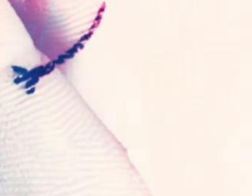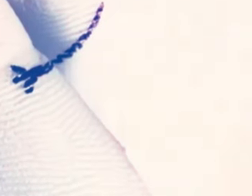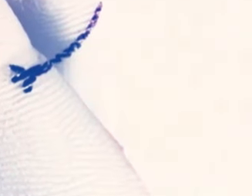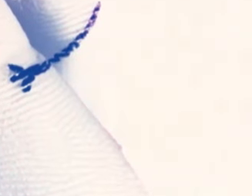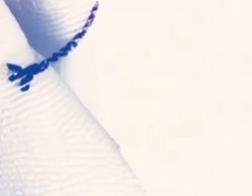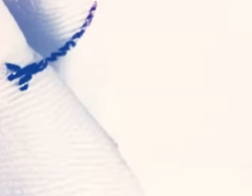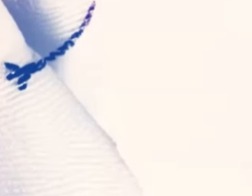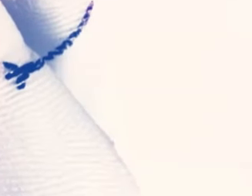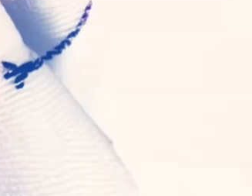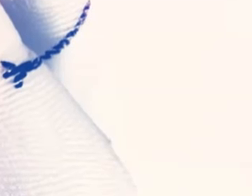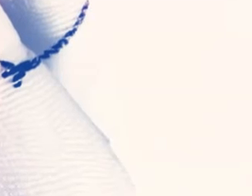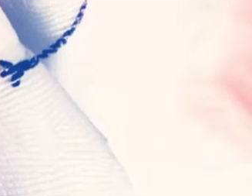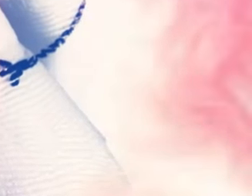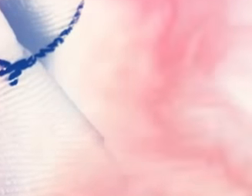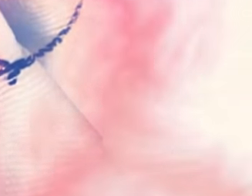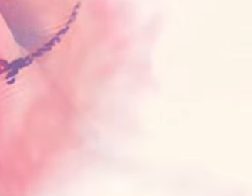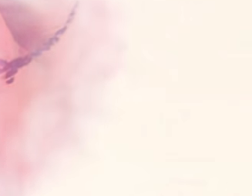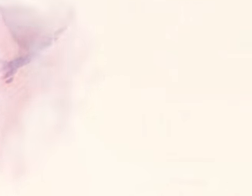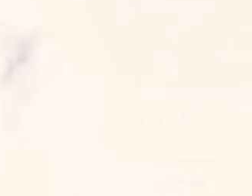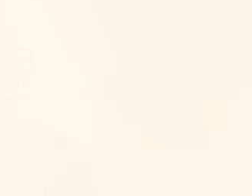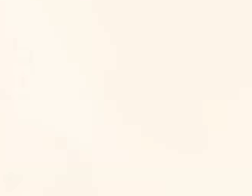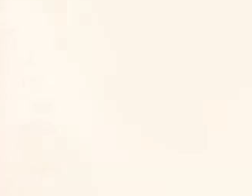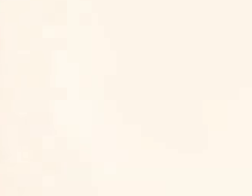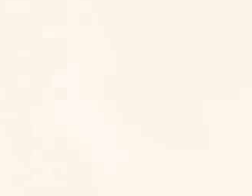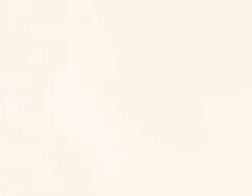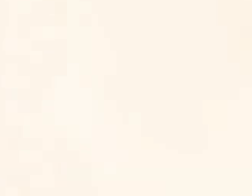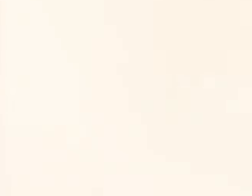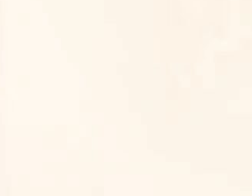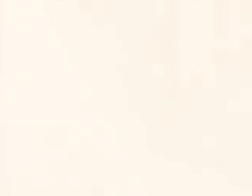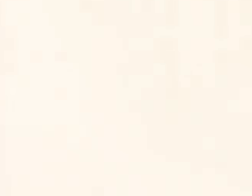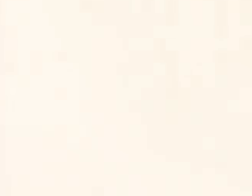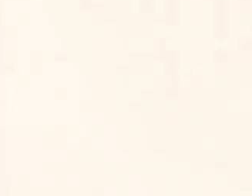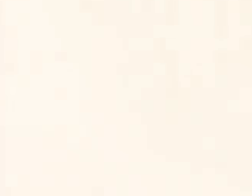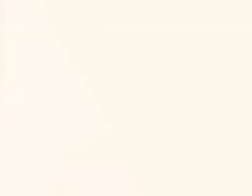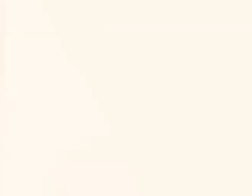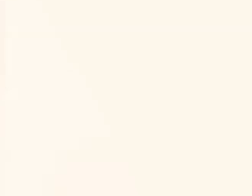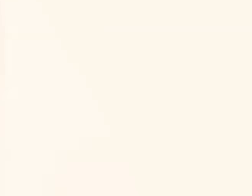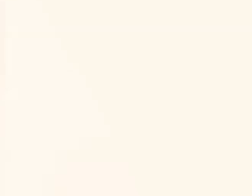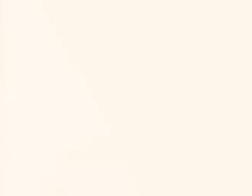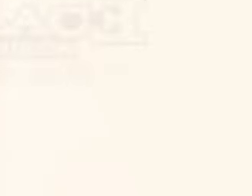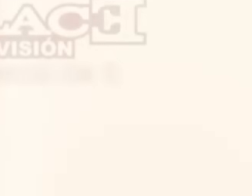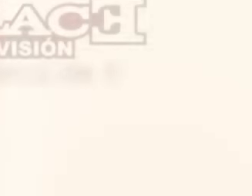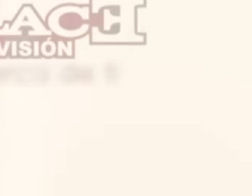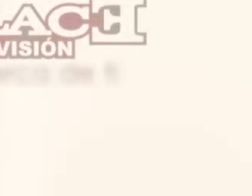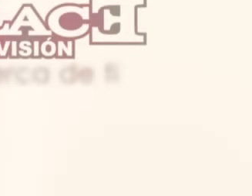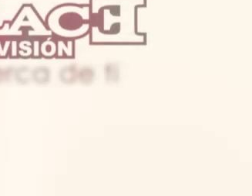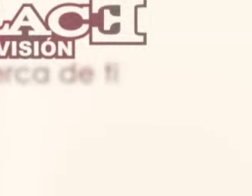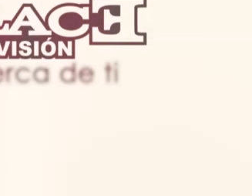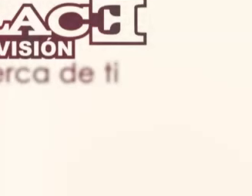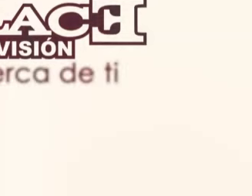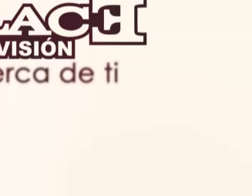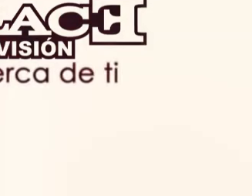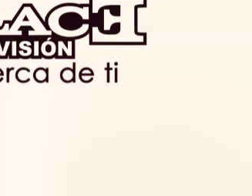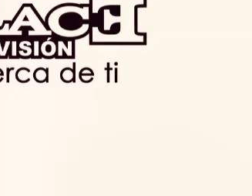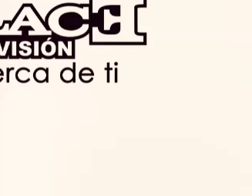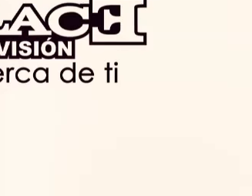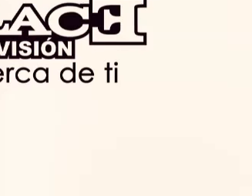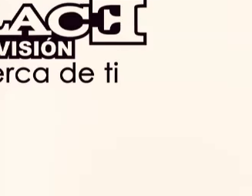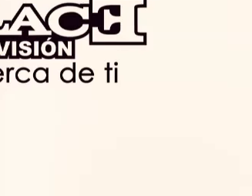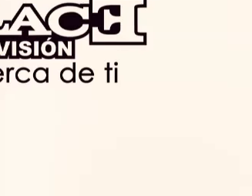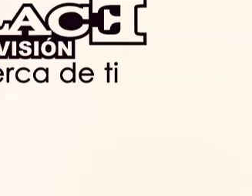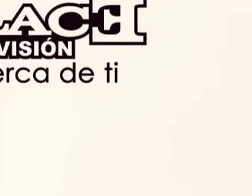todo es el regalo más grande. Feliz mes del amor y la amistad. Enlace Televisión. Más cerca de